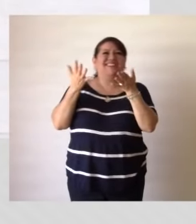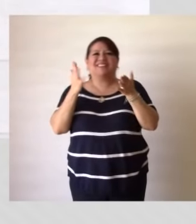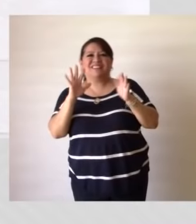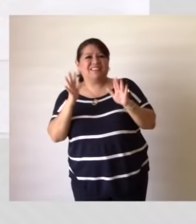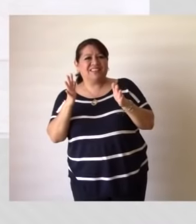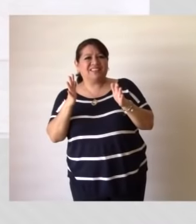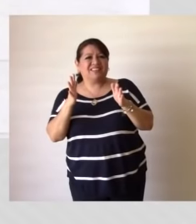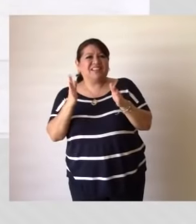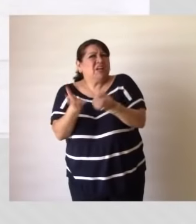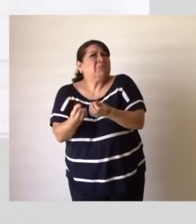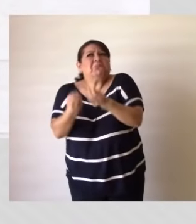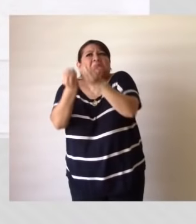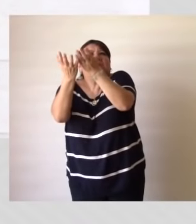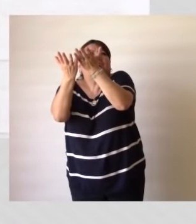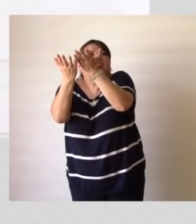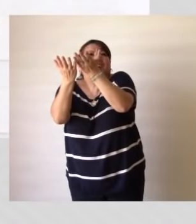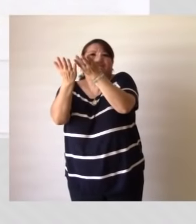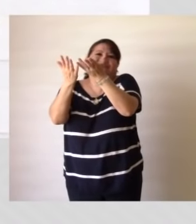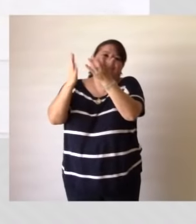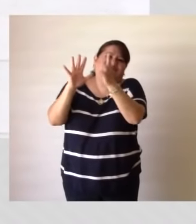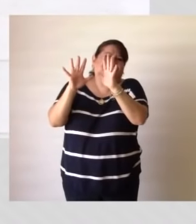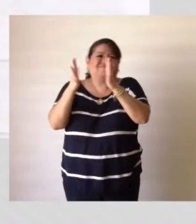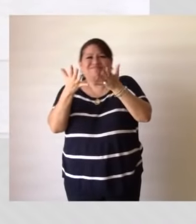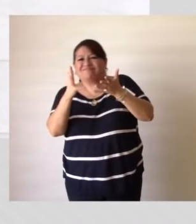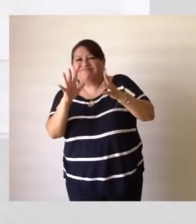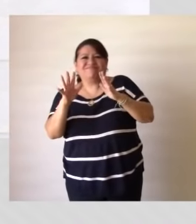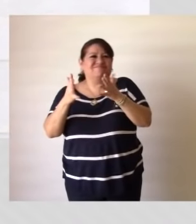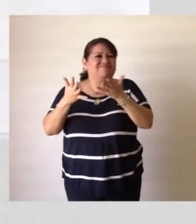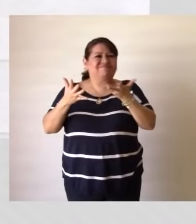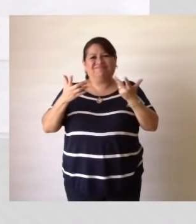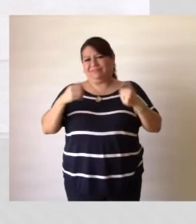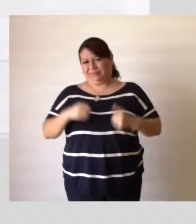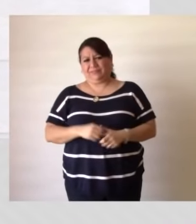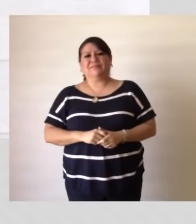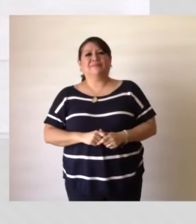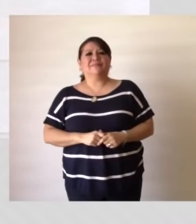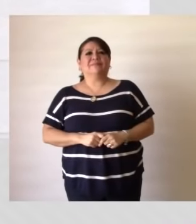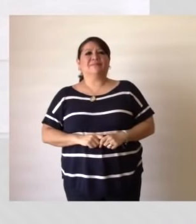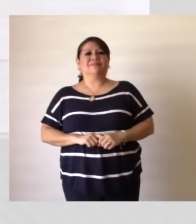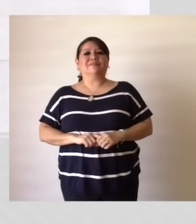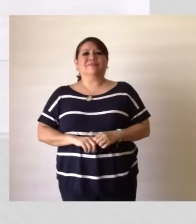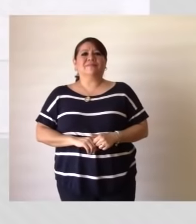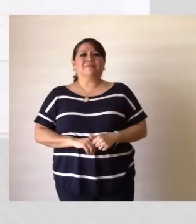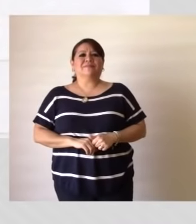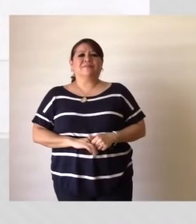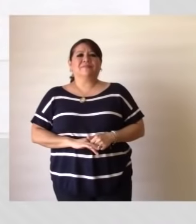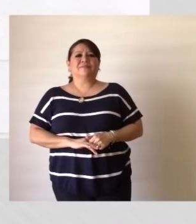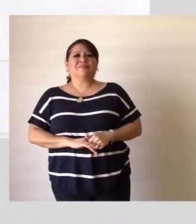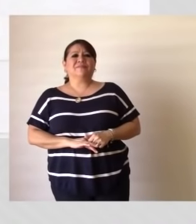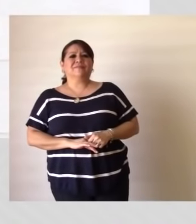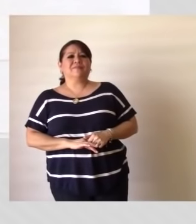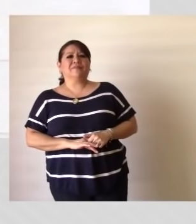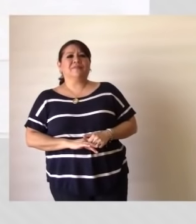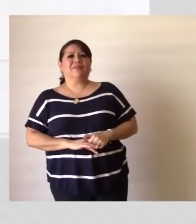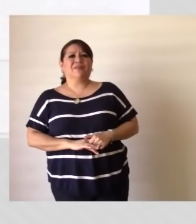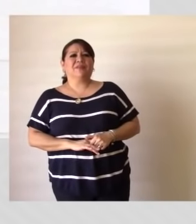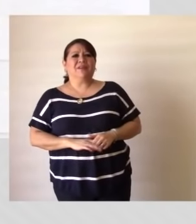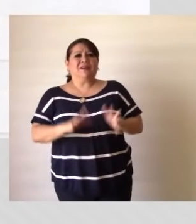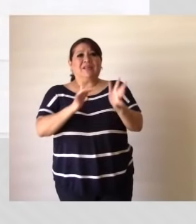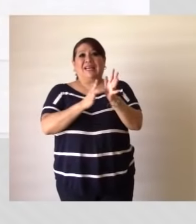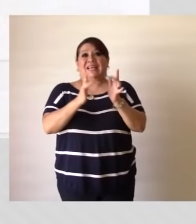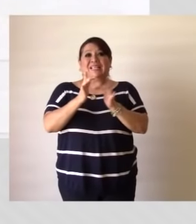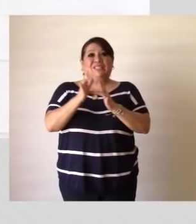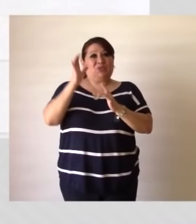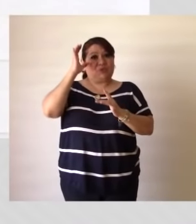es lo que yo te he pedido jesucristo fue muy claro cuando nos dijo orad